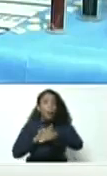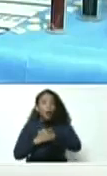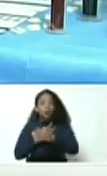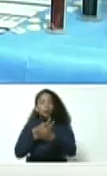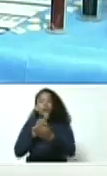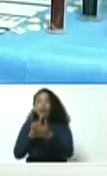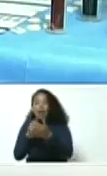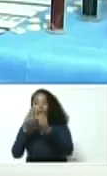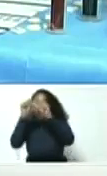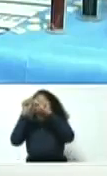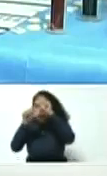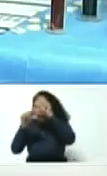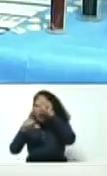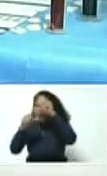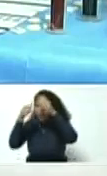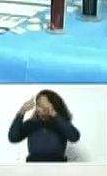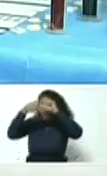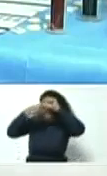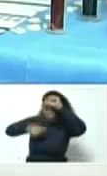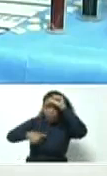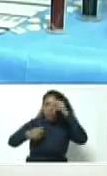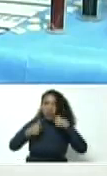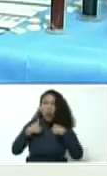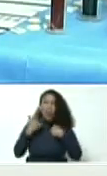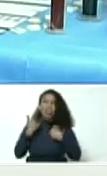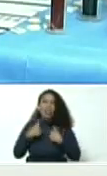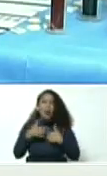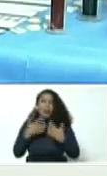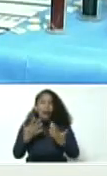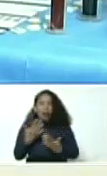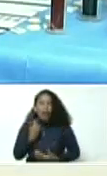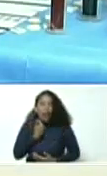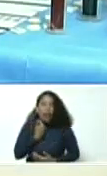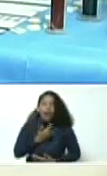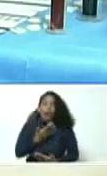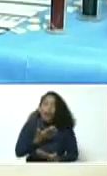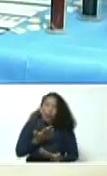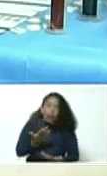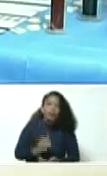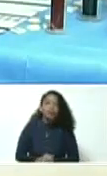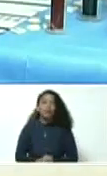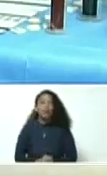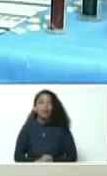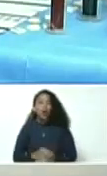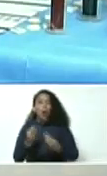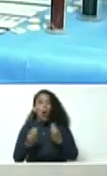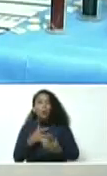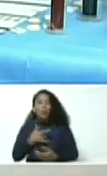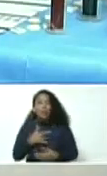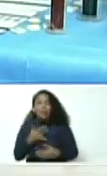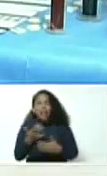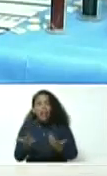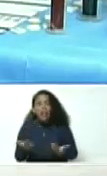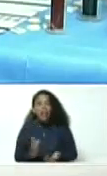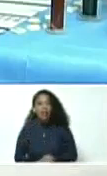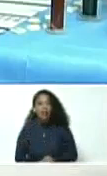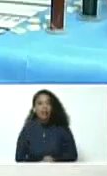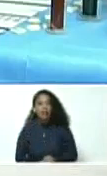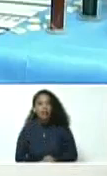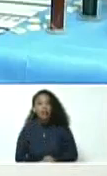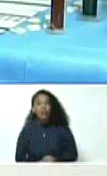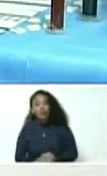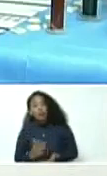te revisa, ay médico, ¿qué tengo? Dígame, ¿qué tengo? ¿Ah? ¿Cómo se siente uno? ¿Ah?